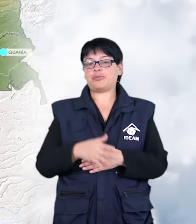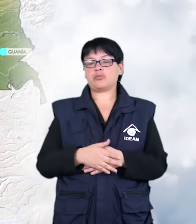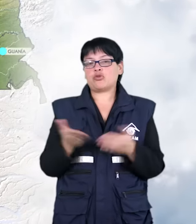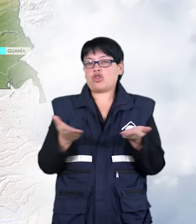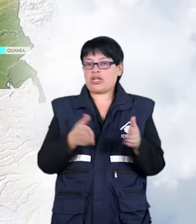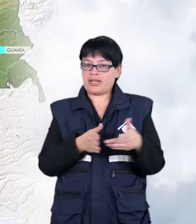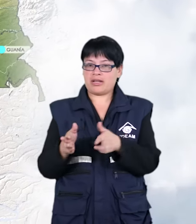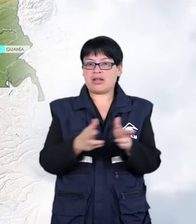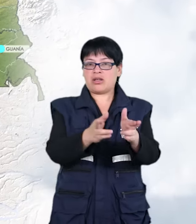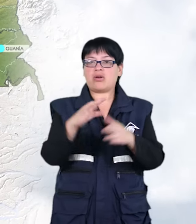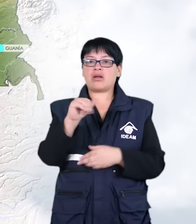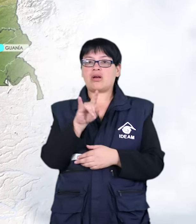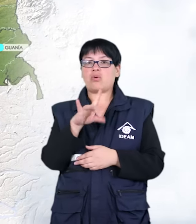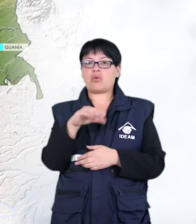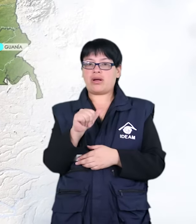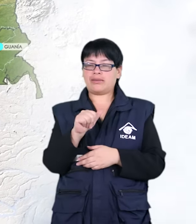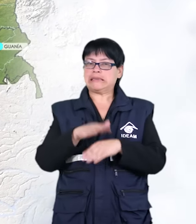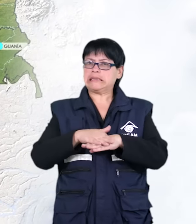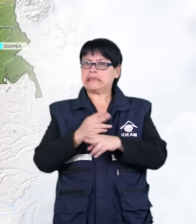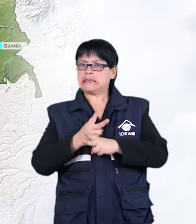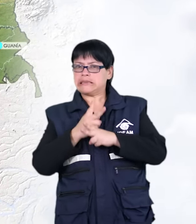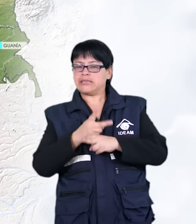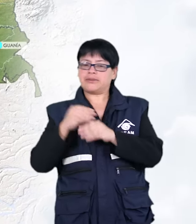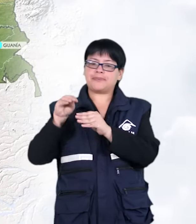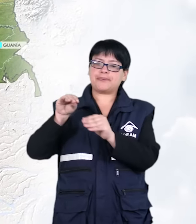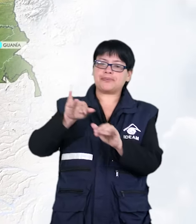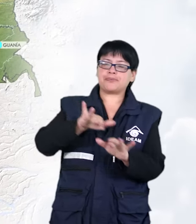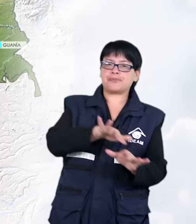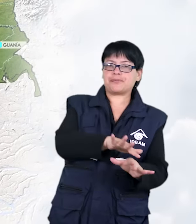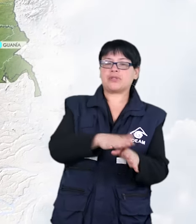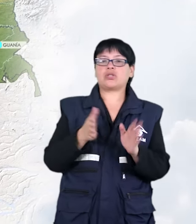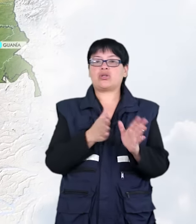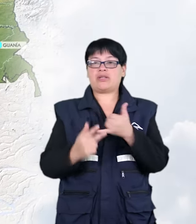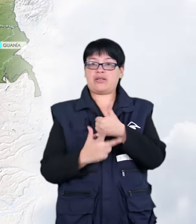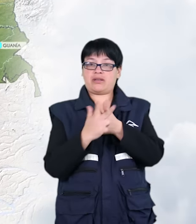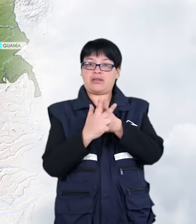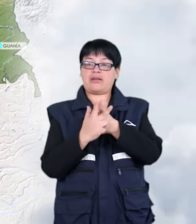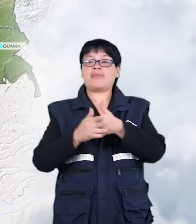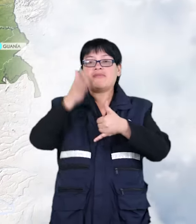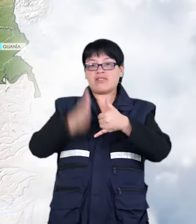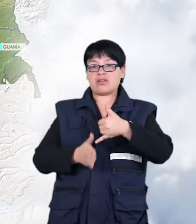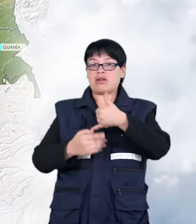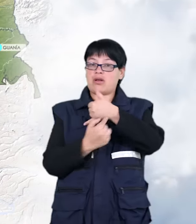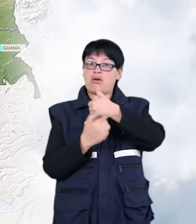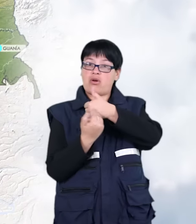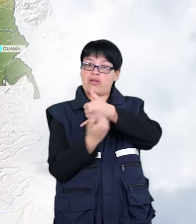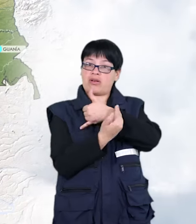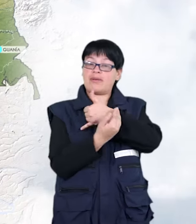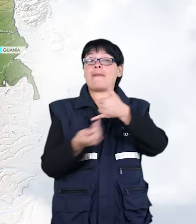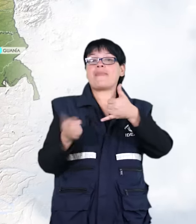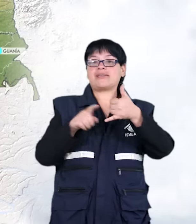cuenca del río Cauca, por amenaza moderada de deslizamientos en las regiones Andina, Pacífica y Orinoquia, además la